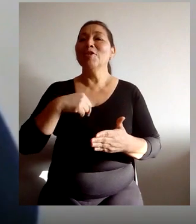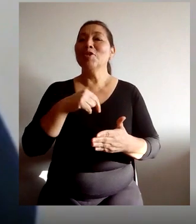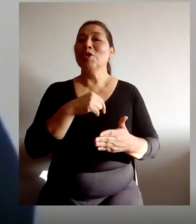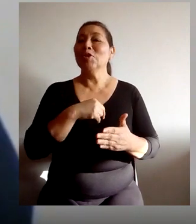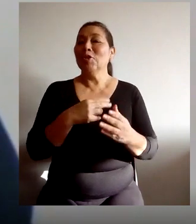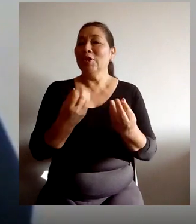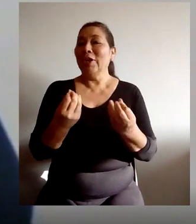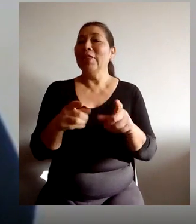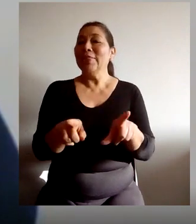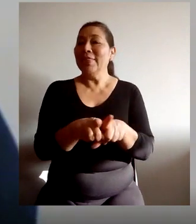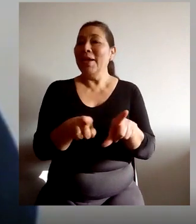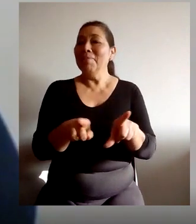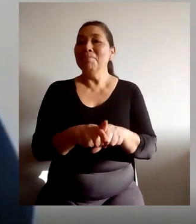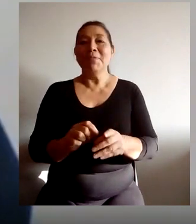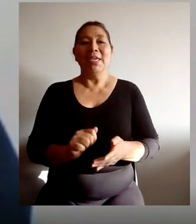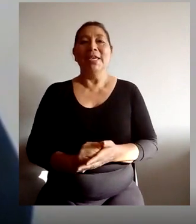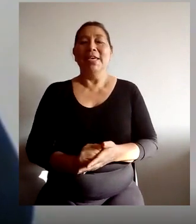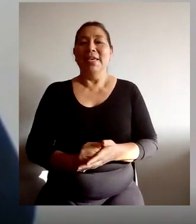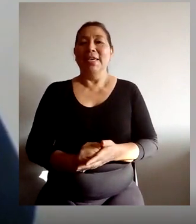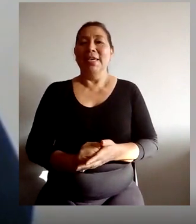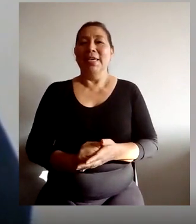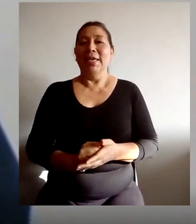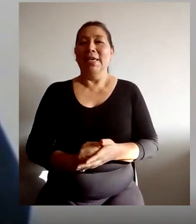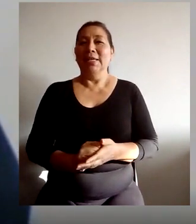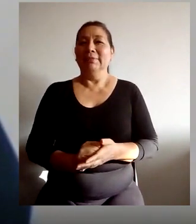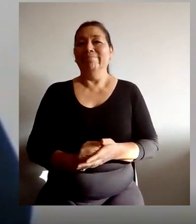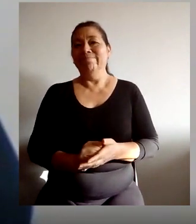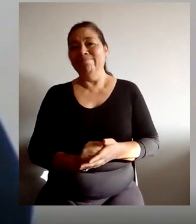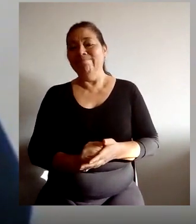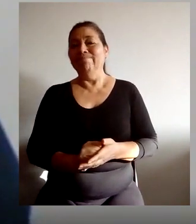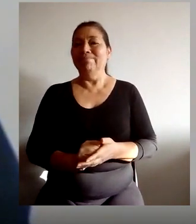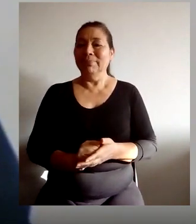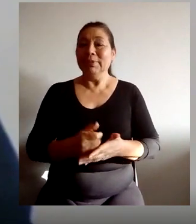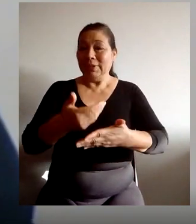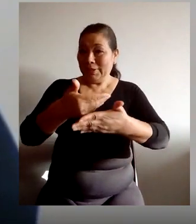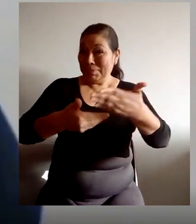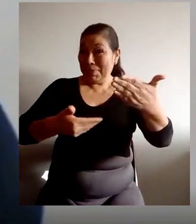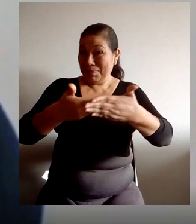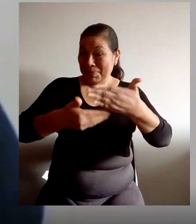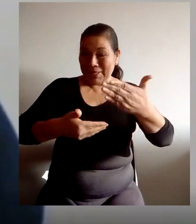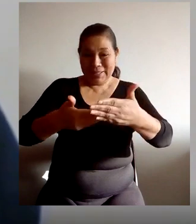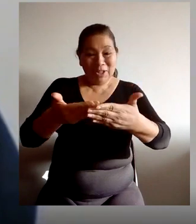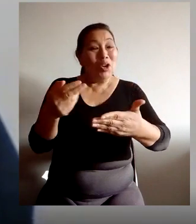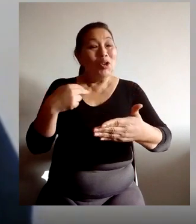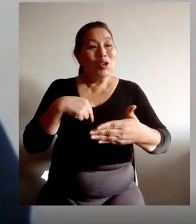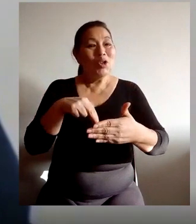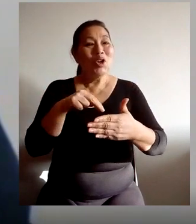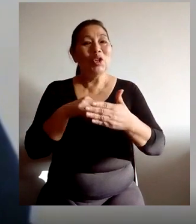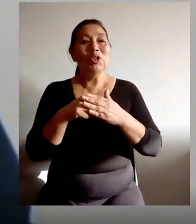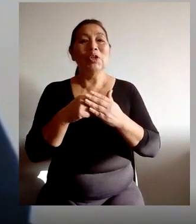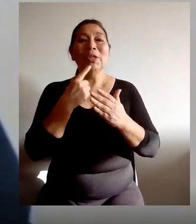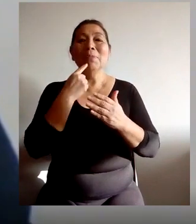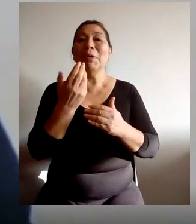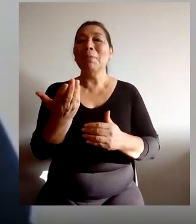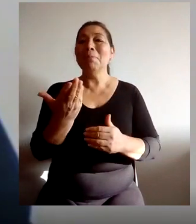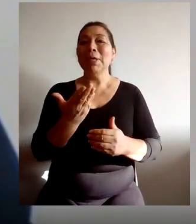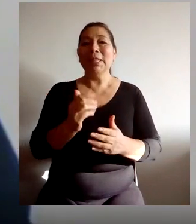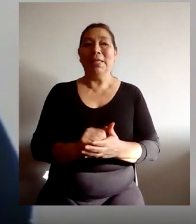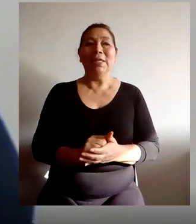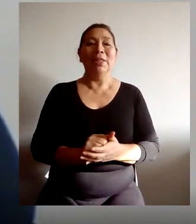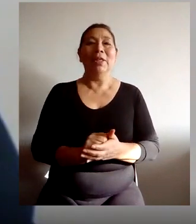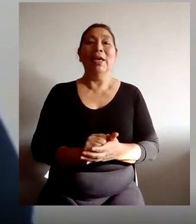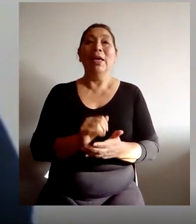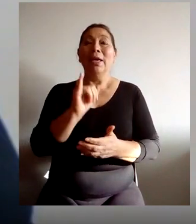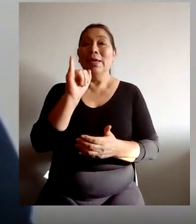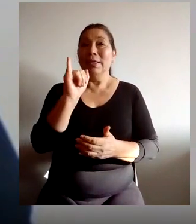expediente, nosotros le hemos pedido al Instituto Nacional de Salud que envíe la relación de sus